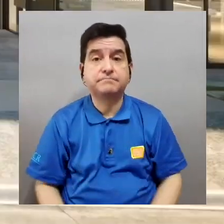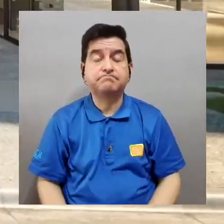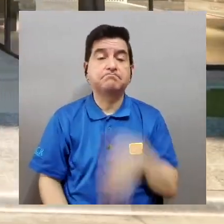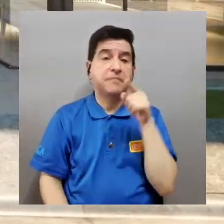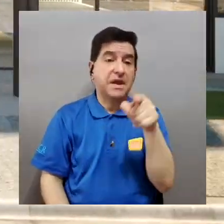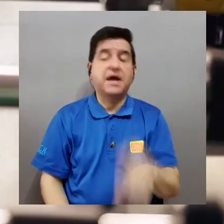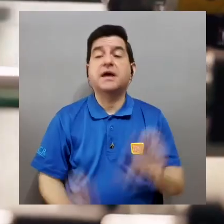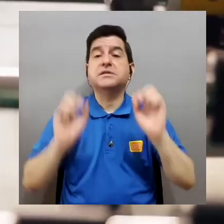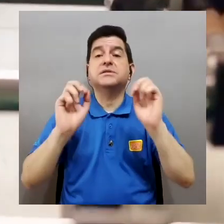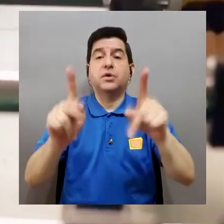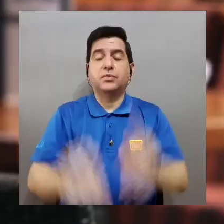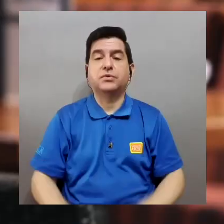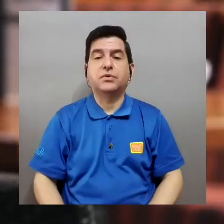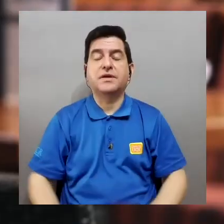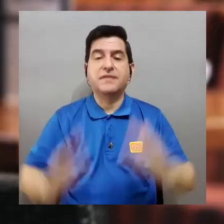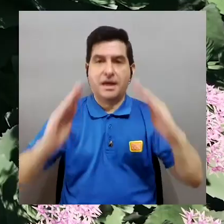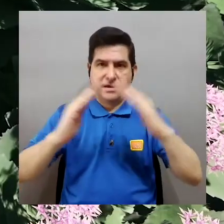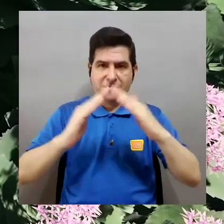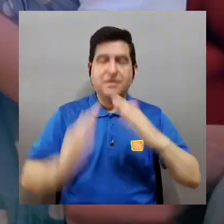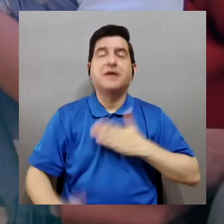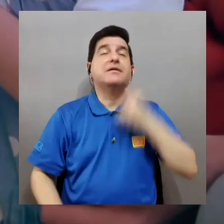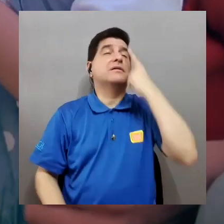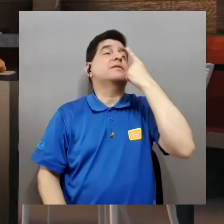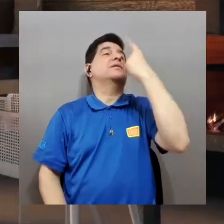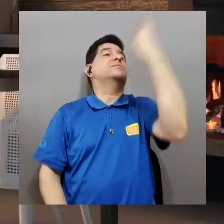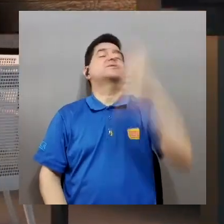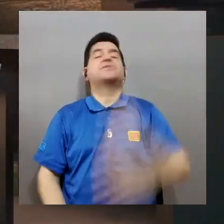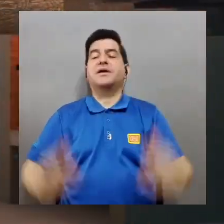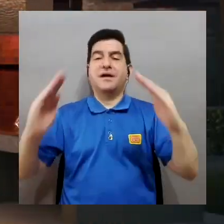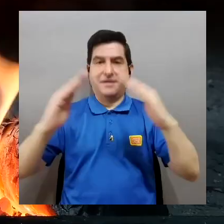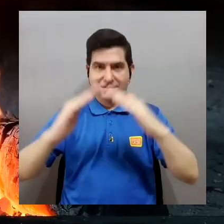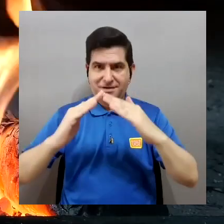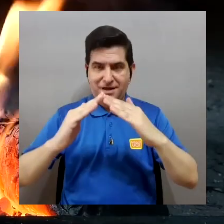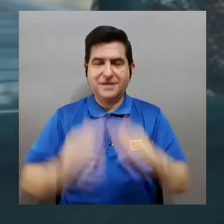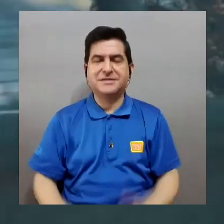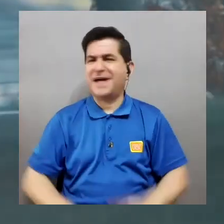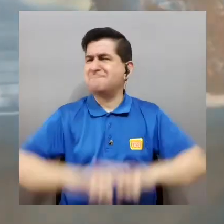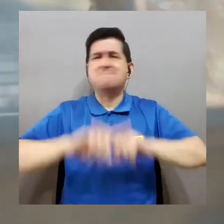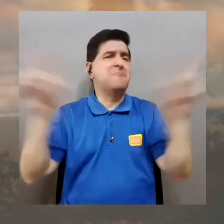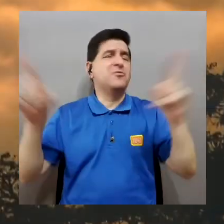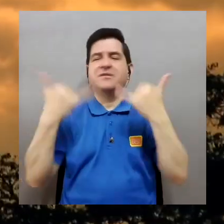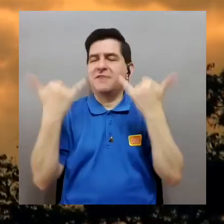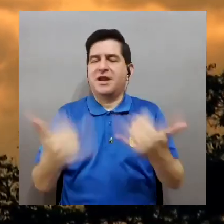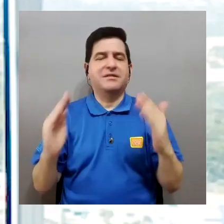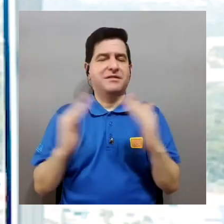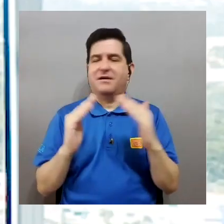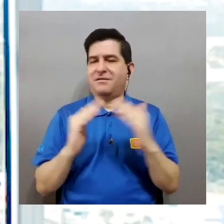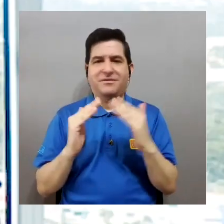en esa posibilidad. La vivienda de mis sueños es una casa totalmente distinta a donde estoy